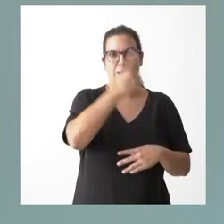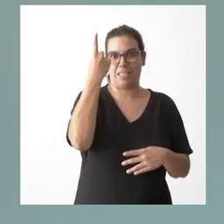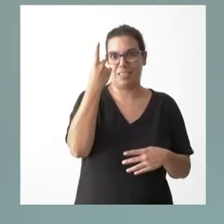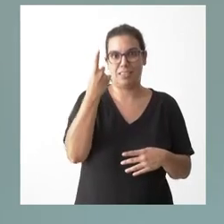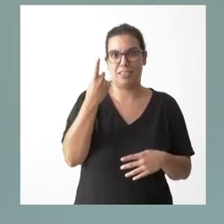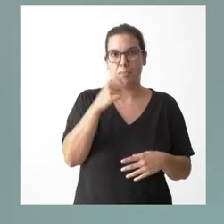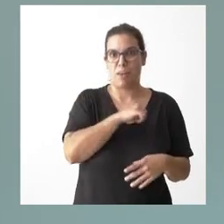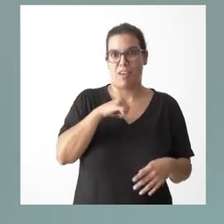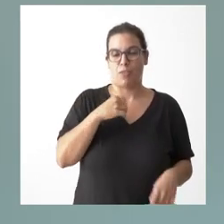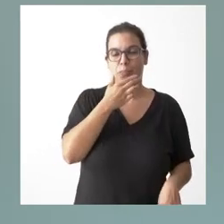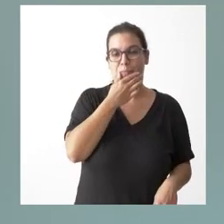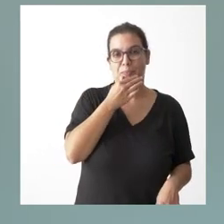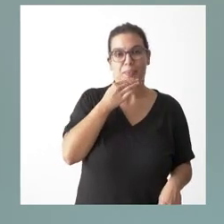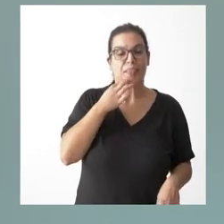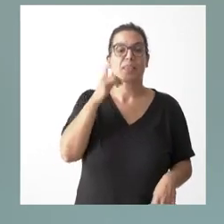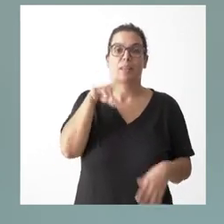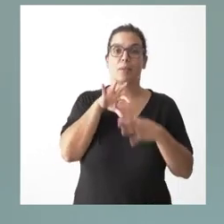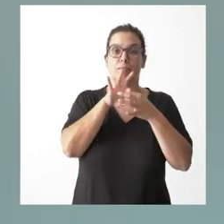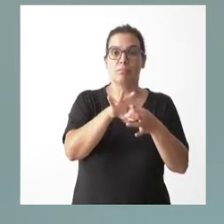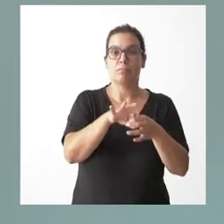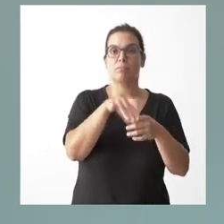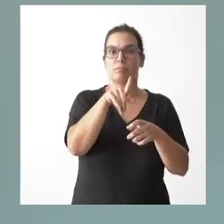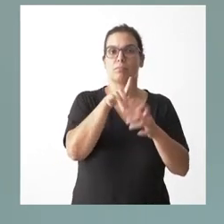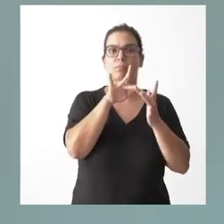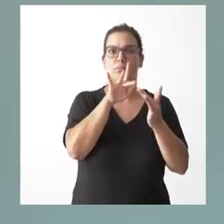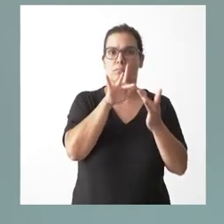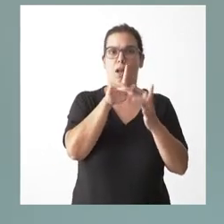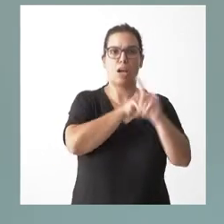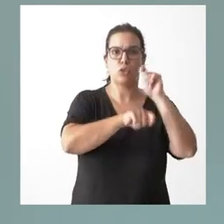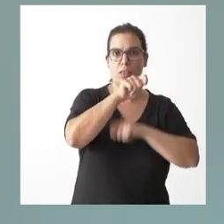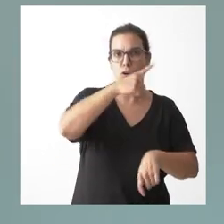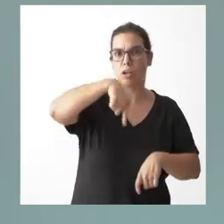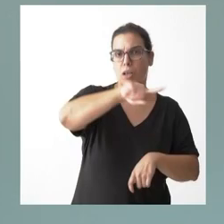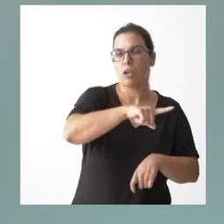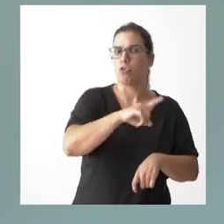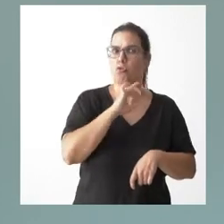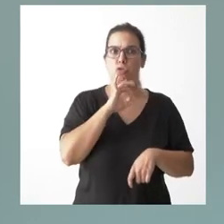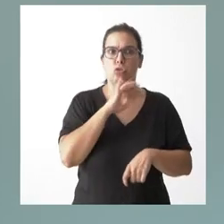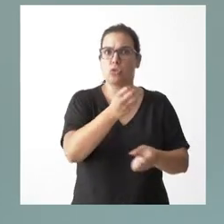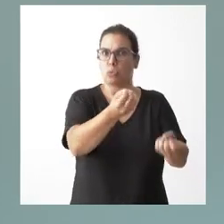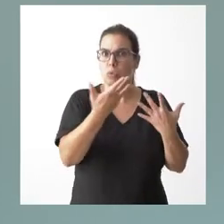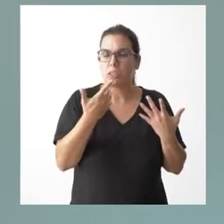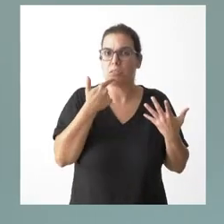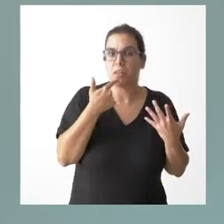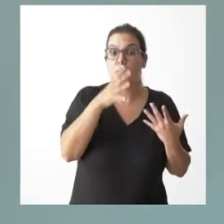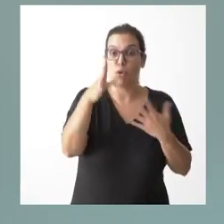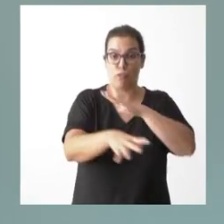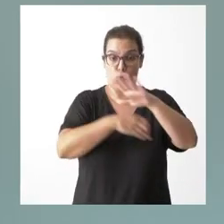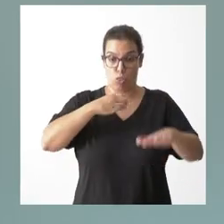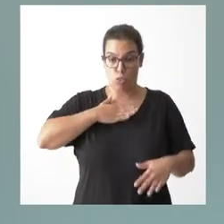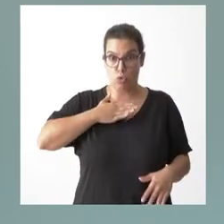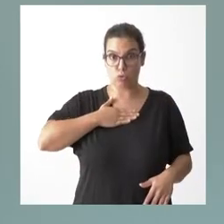en ese caso vuelvo a decir que la relación con las asociaciones ha sido muy estrecha y transmiten gran satisfacción, dado que los fondos